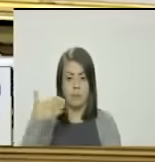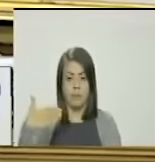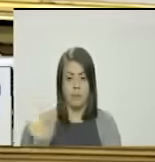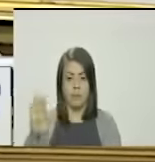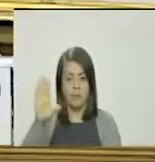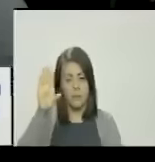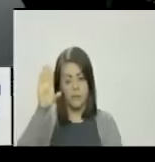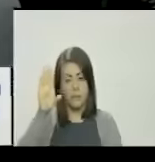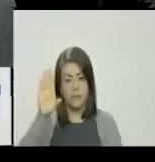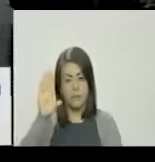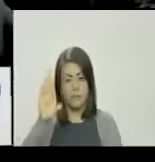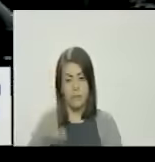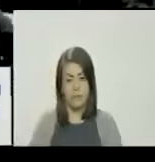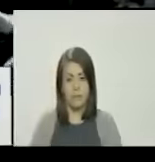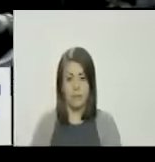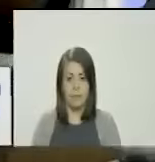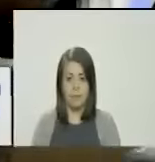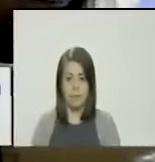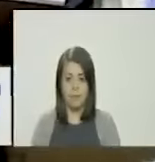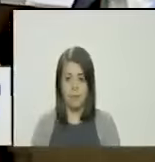con la señal de costumbre.